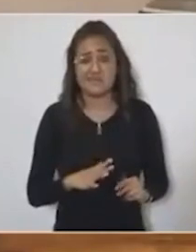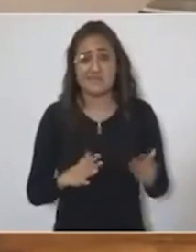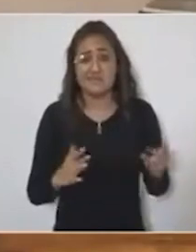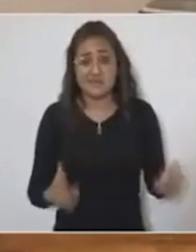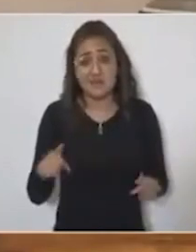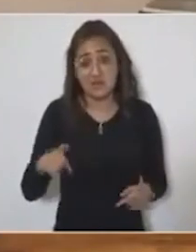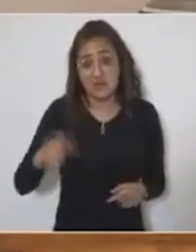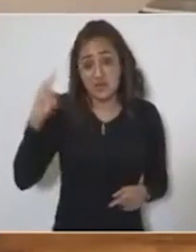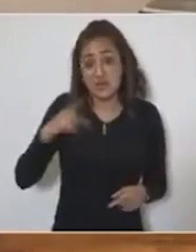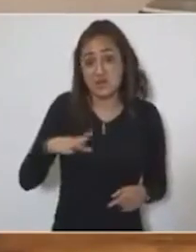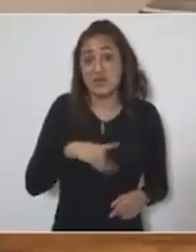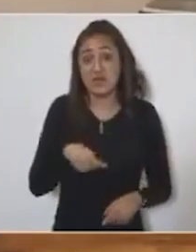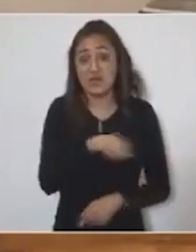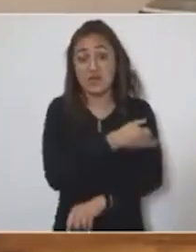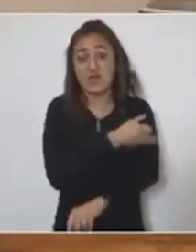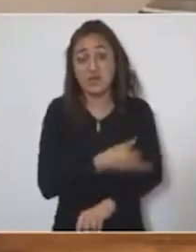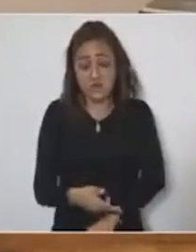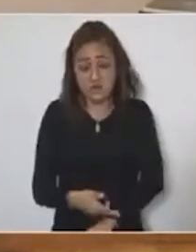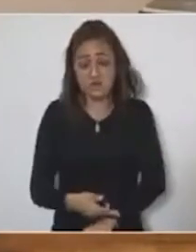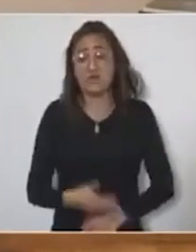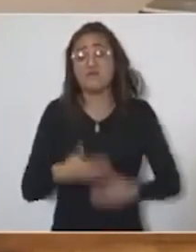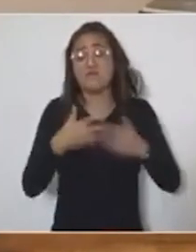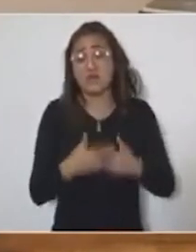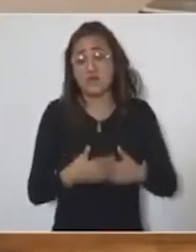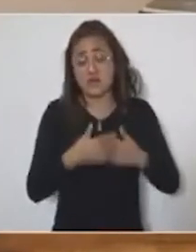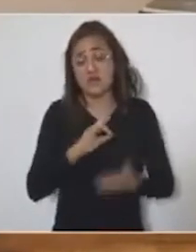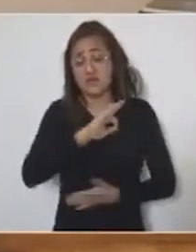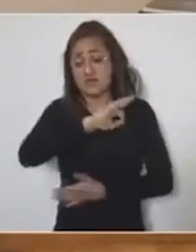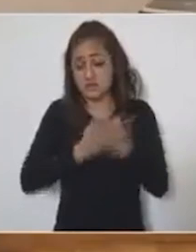En Puebla hay familias factureras,